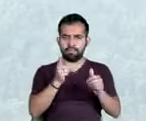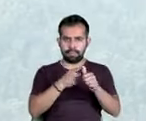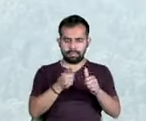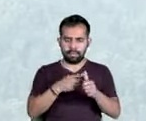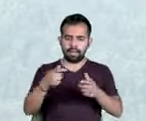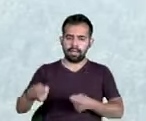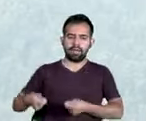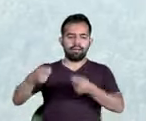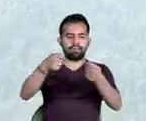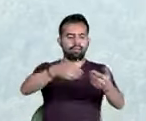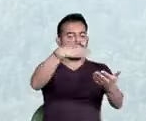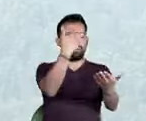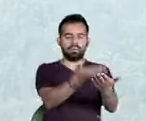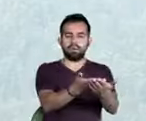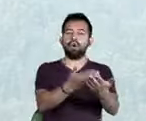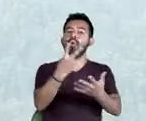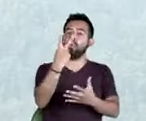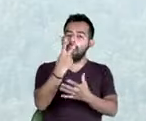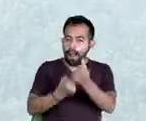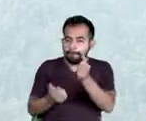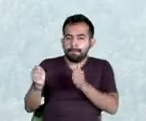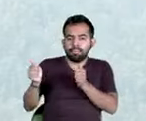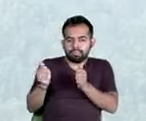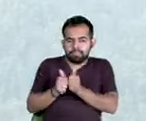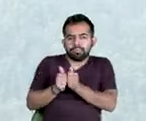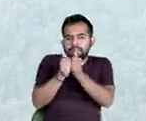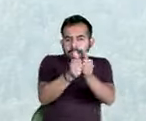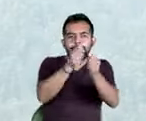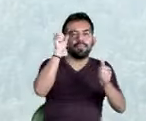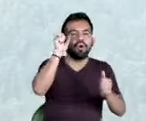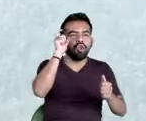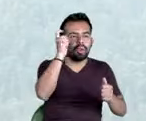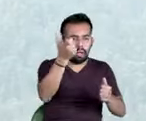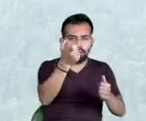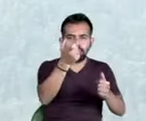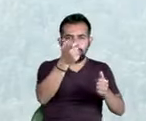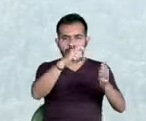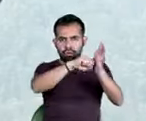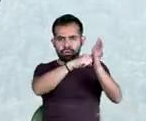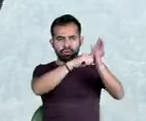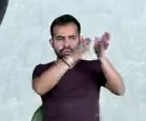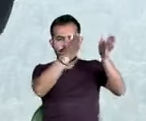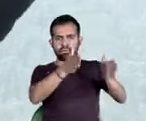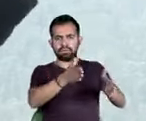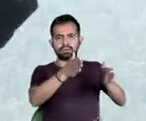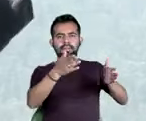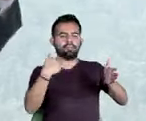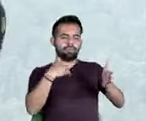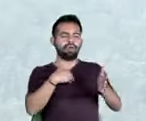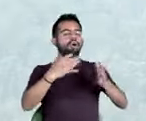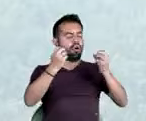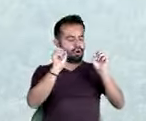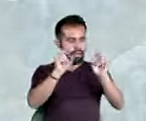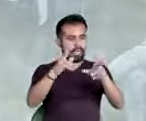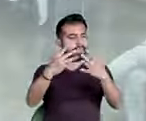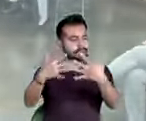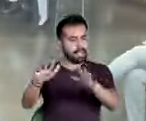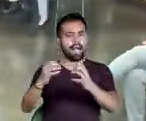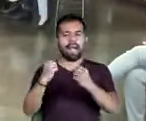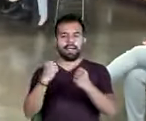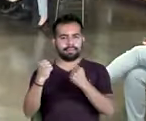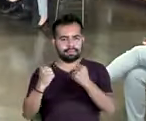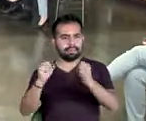que juntos vayamos a la Contraloría General del Estado, le digamos que el ejercicio está cumplido, pero que